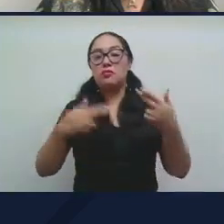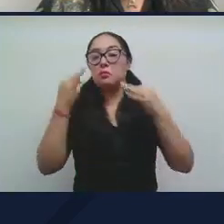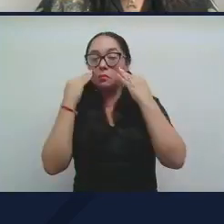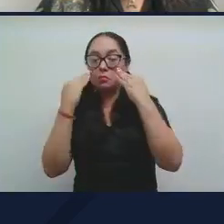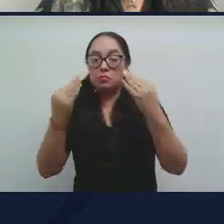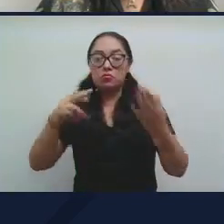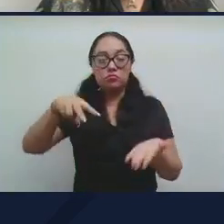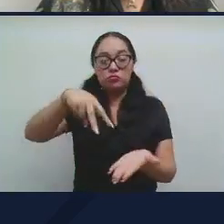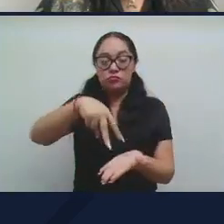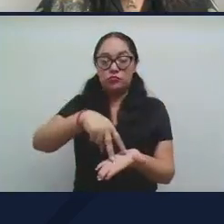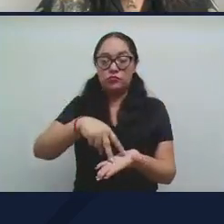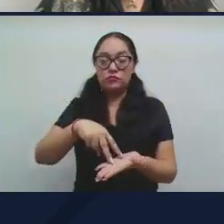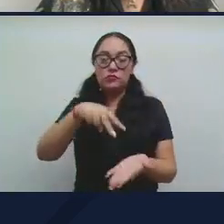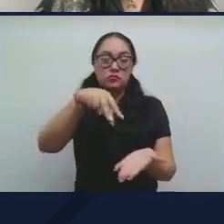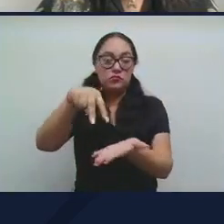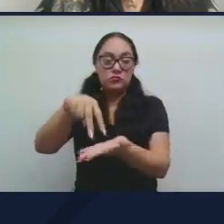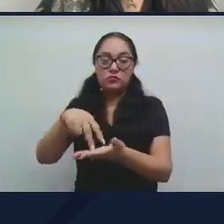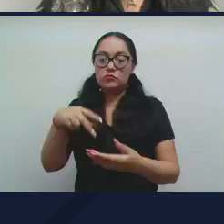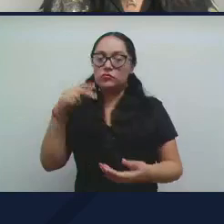asistencia.